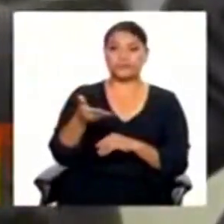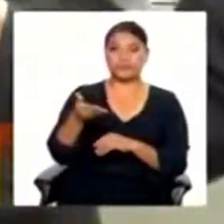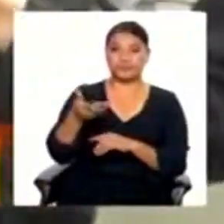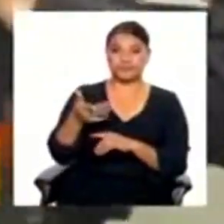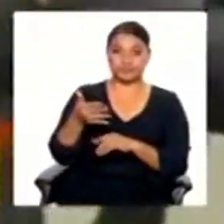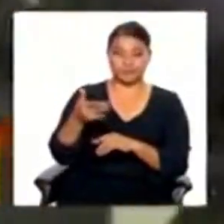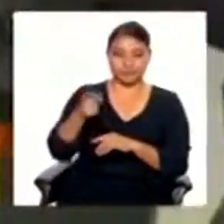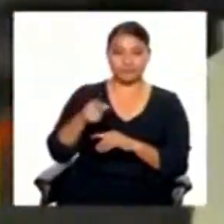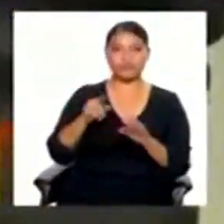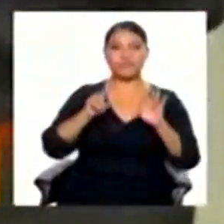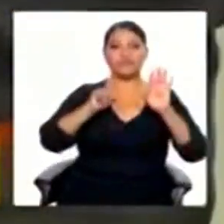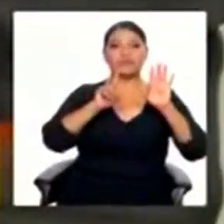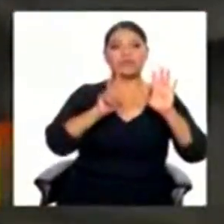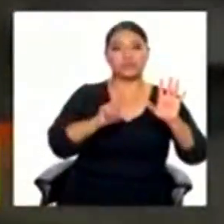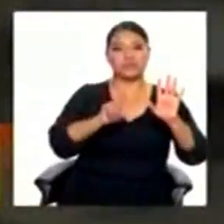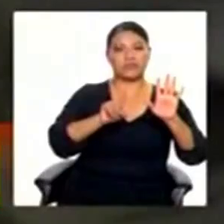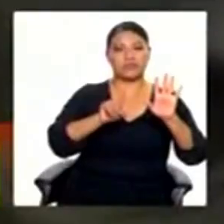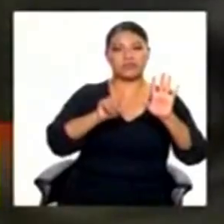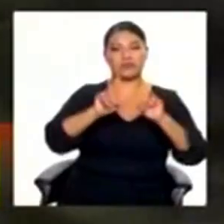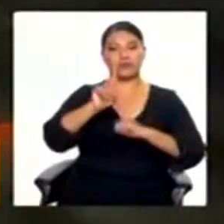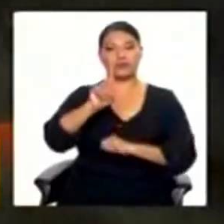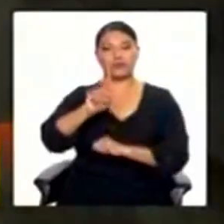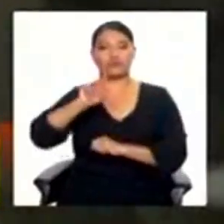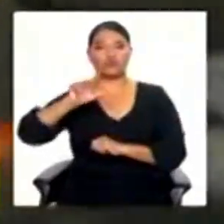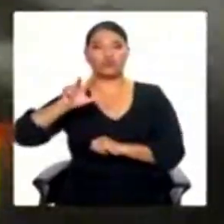las 618